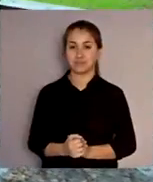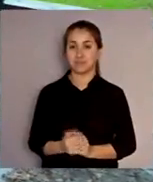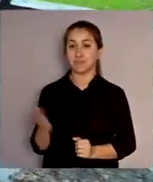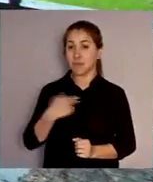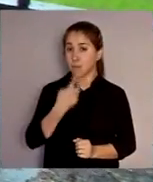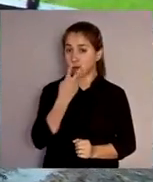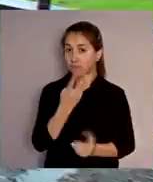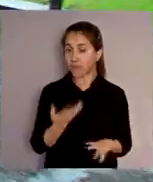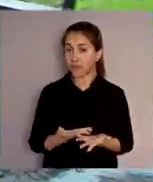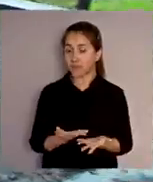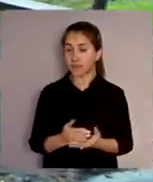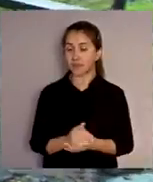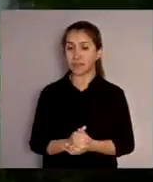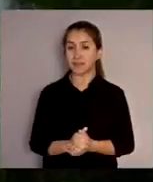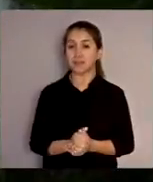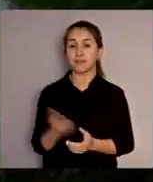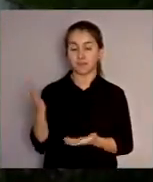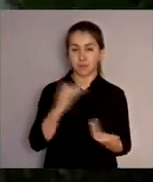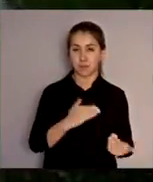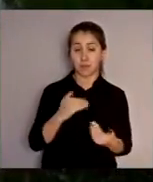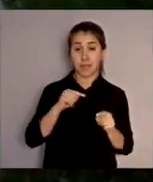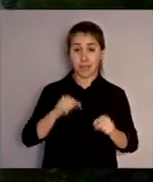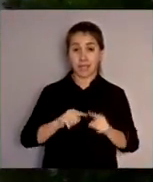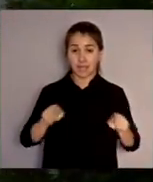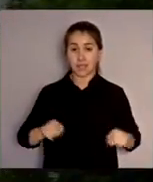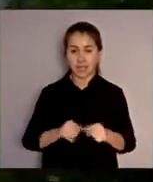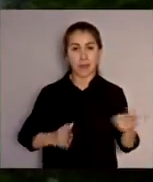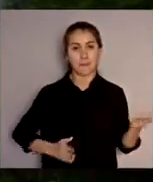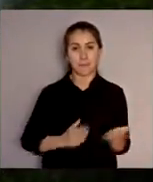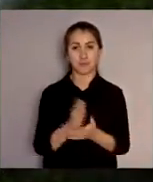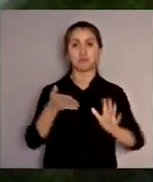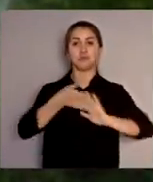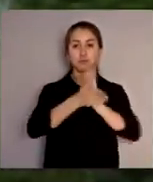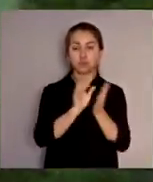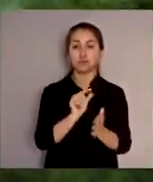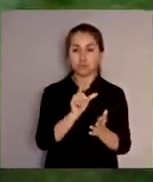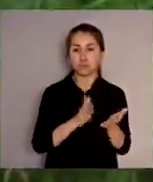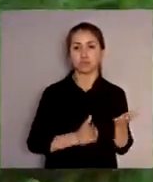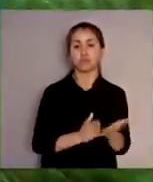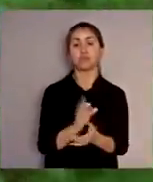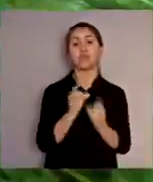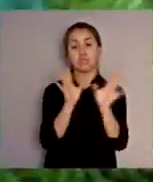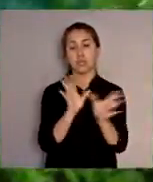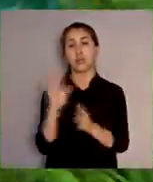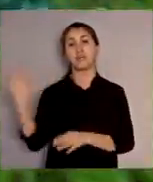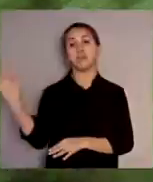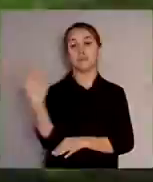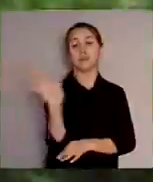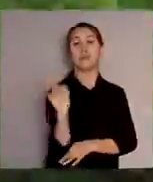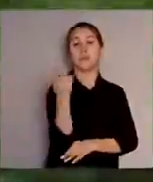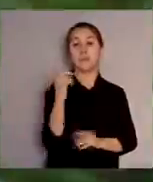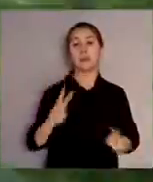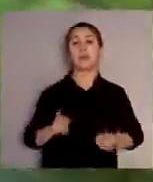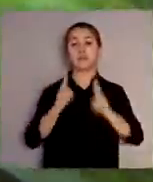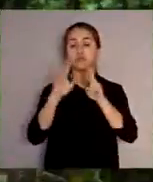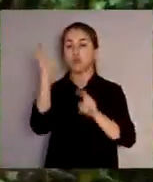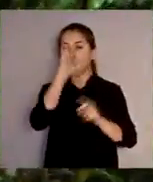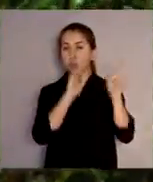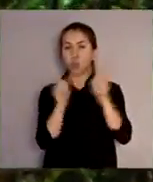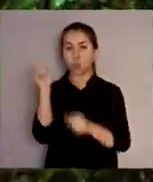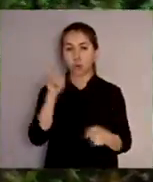Vamos a ver la segunda. Va. Aquí inició todo, ¿no? O sea, el Café del Bosque fue la primera construcción